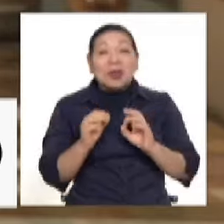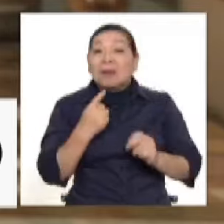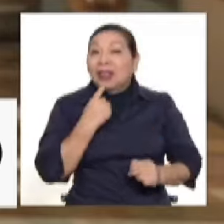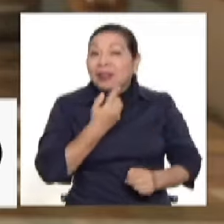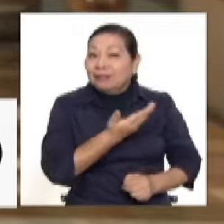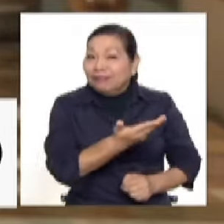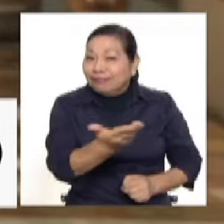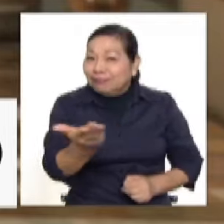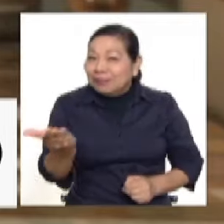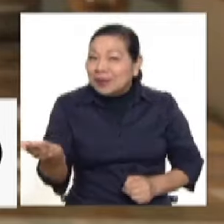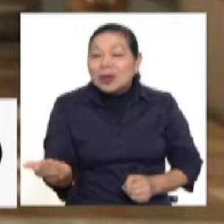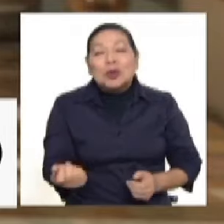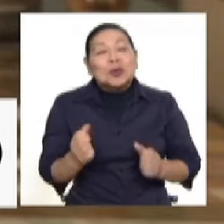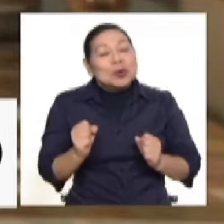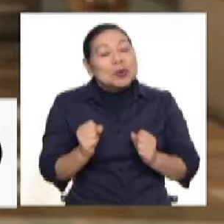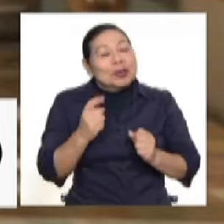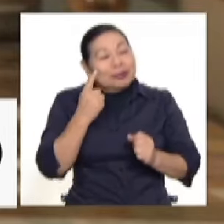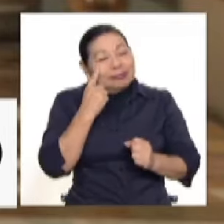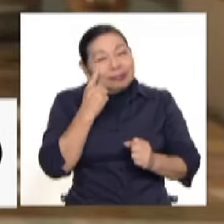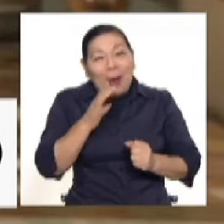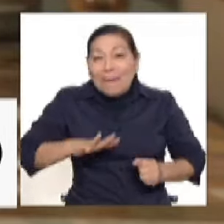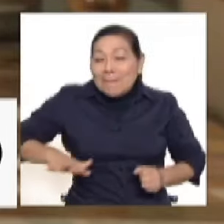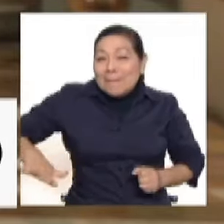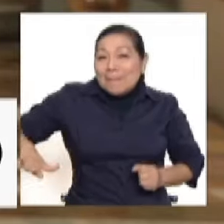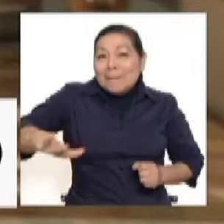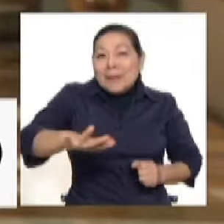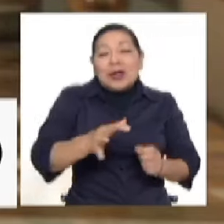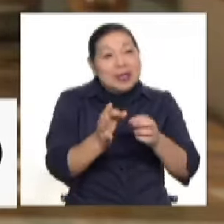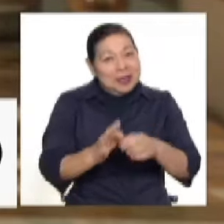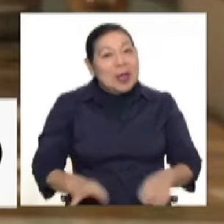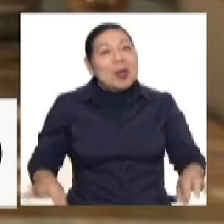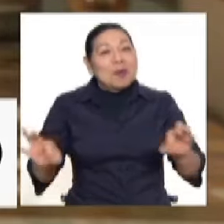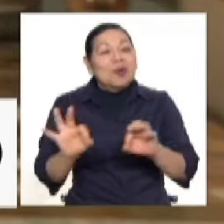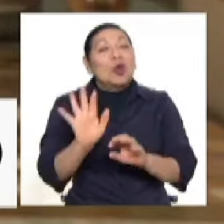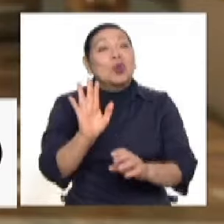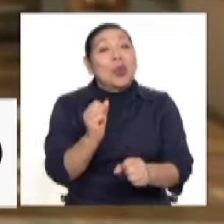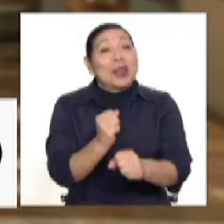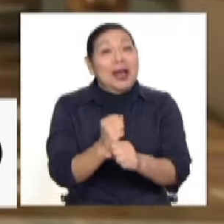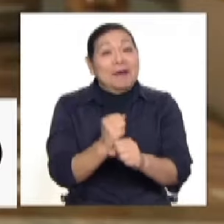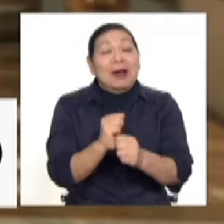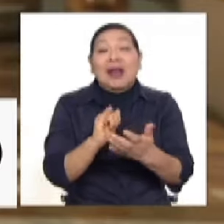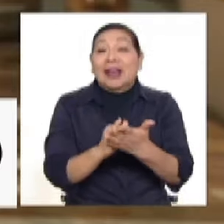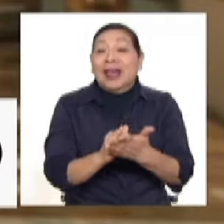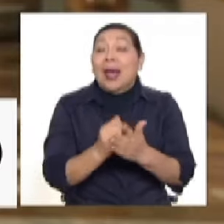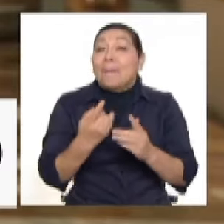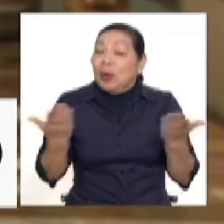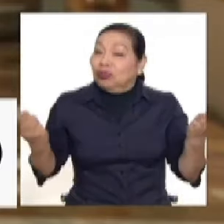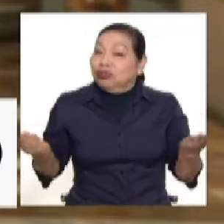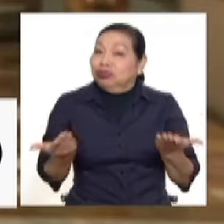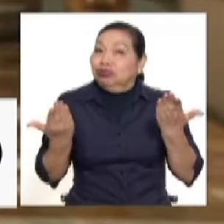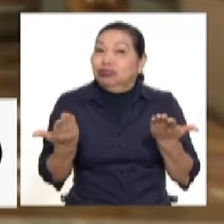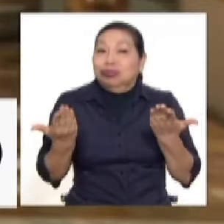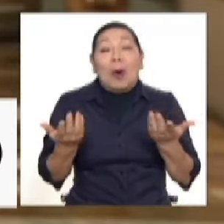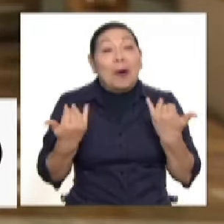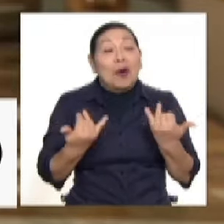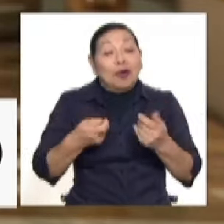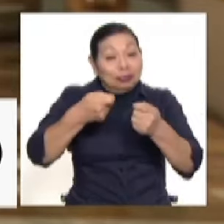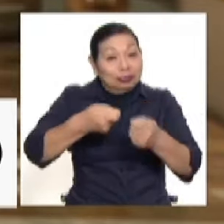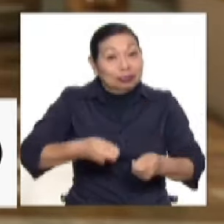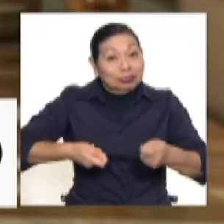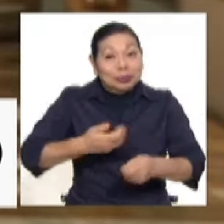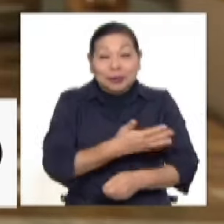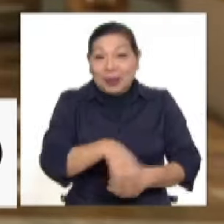expresar nuestro máximo reconocimiento a la importante labor que realizan para impulsar la riqueza agraria